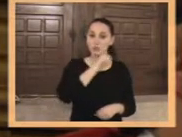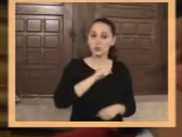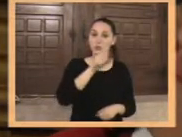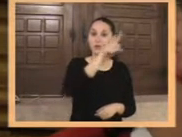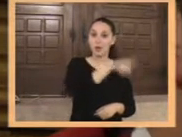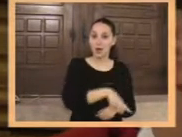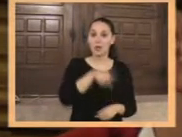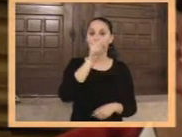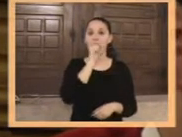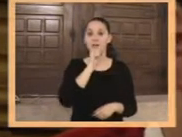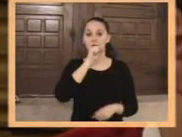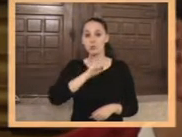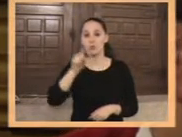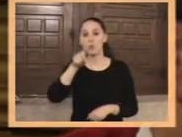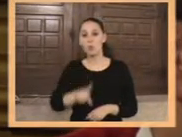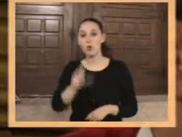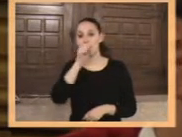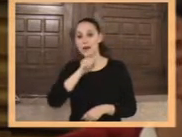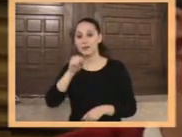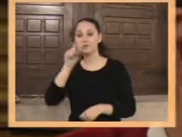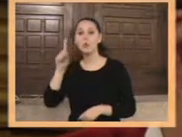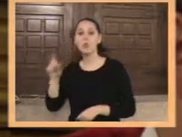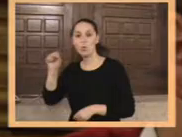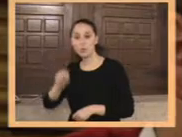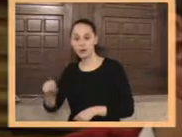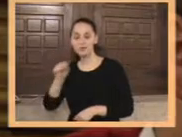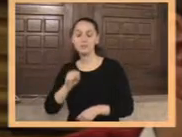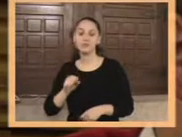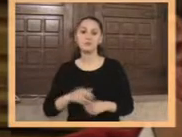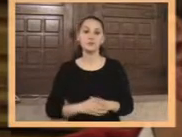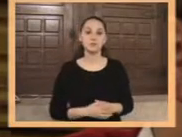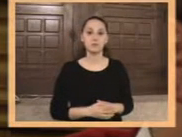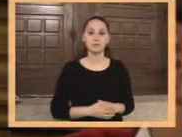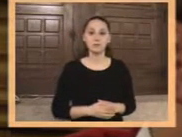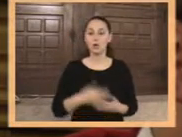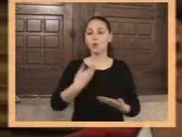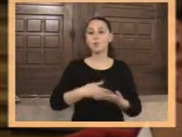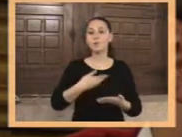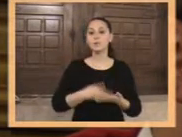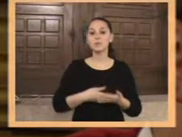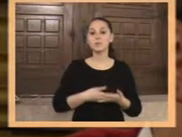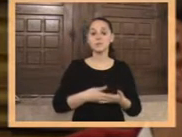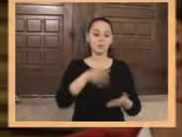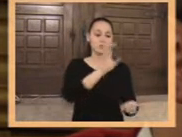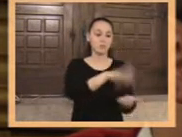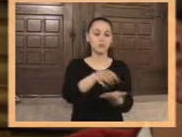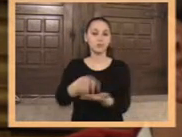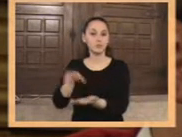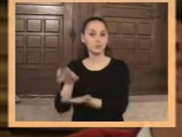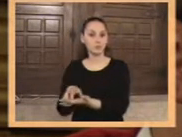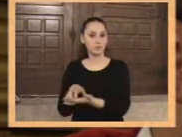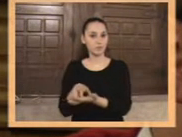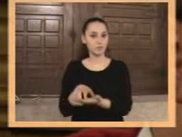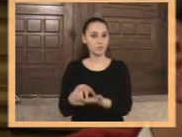los usuarios. Especialmente esta petición la hacen el colectivo de venta de textil.